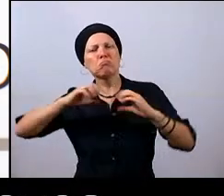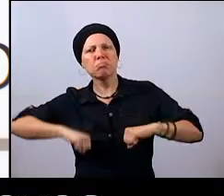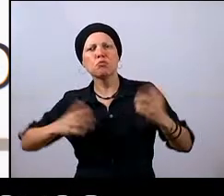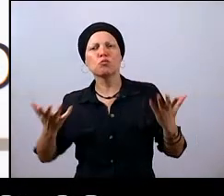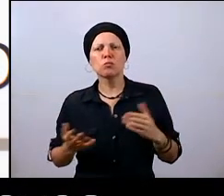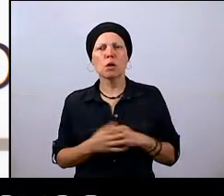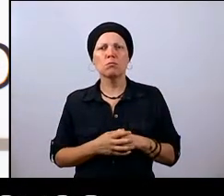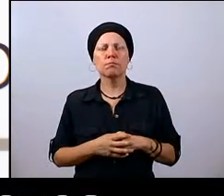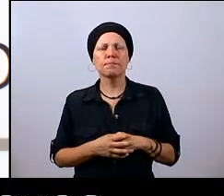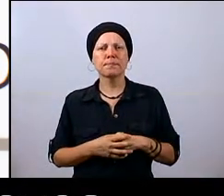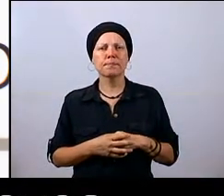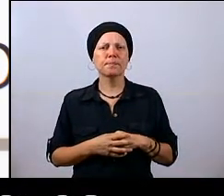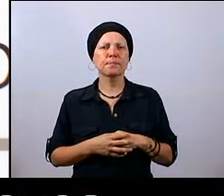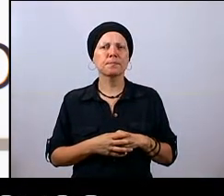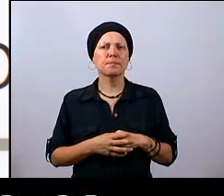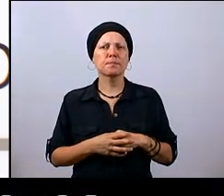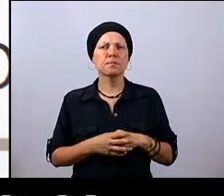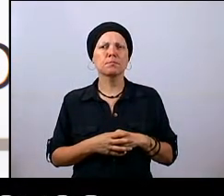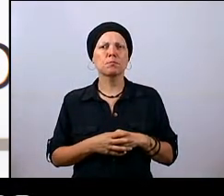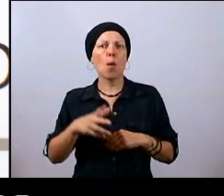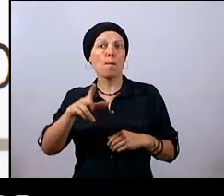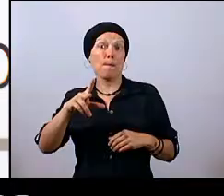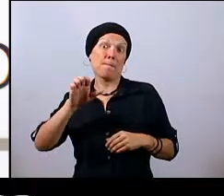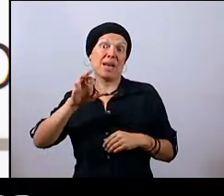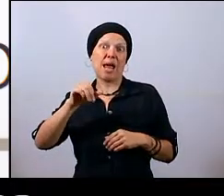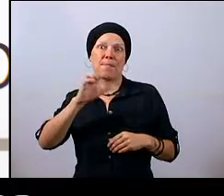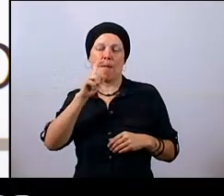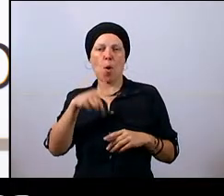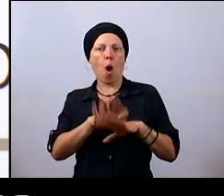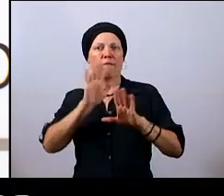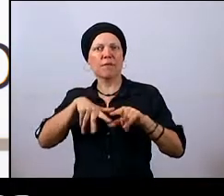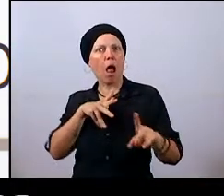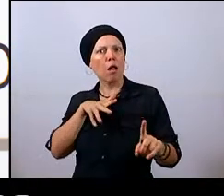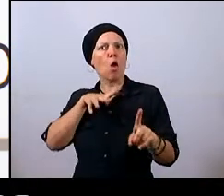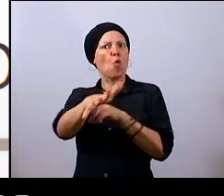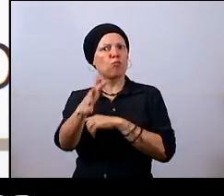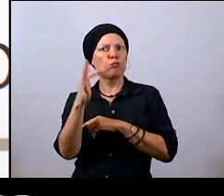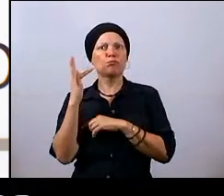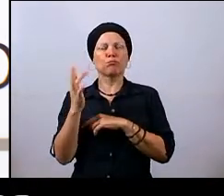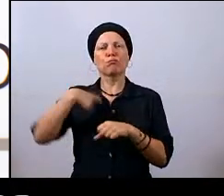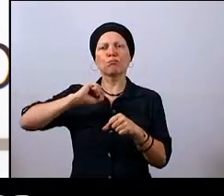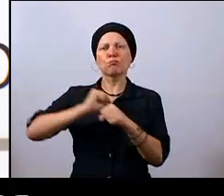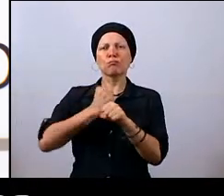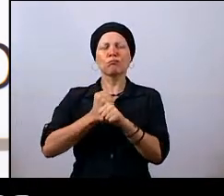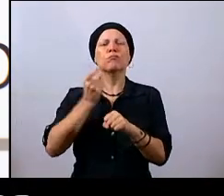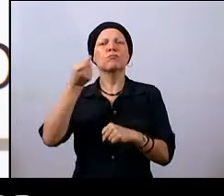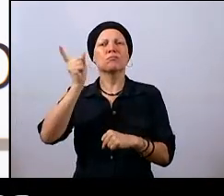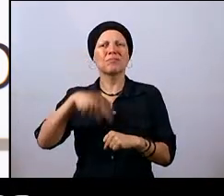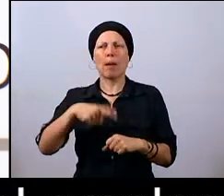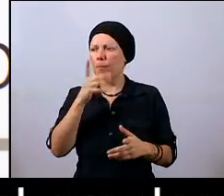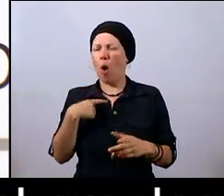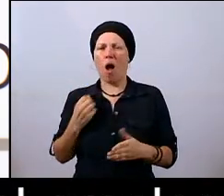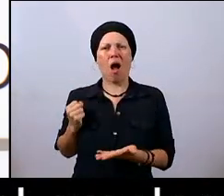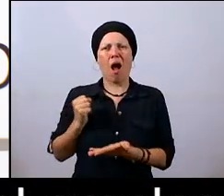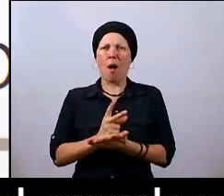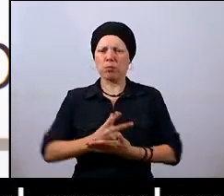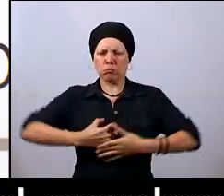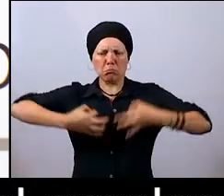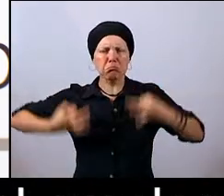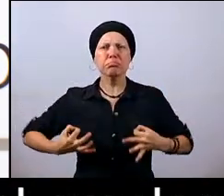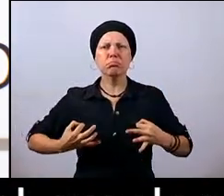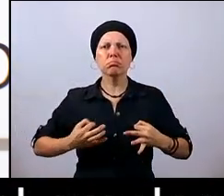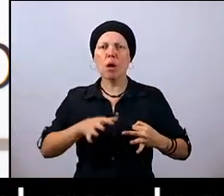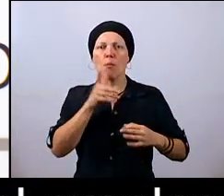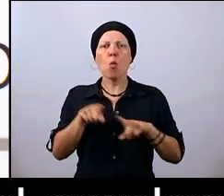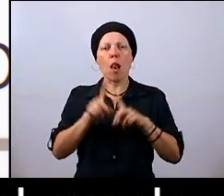esa calificación como premia por ese impacto que va a tener en el empleo y por su apuesta decidida por